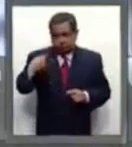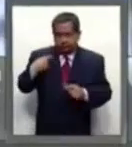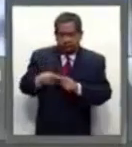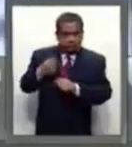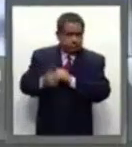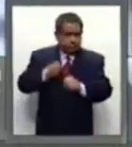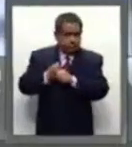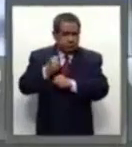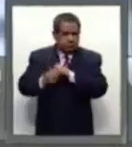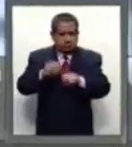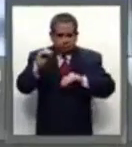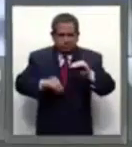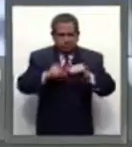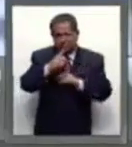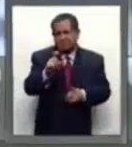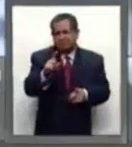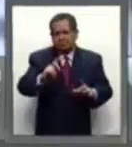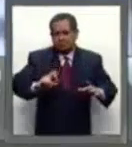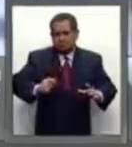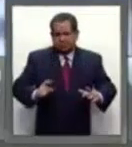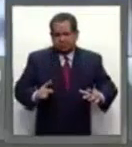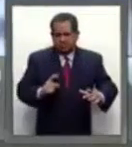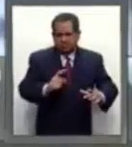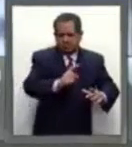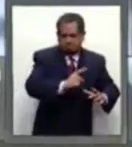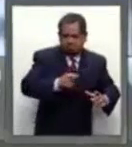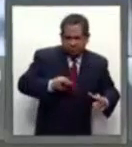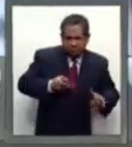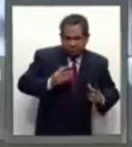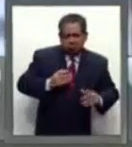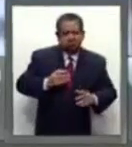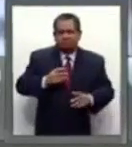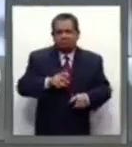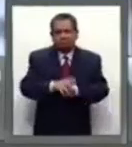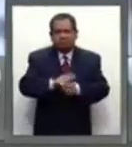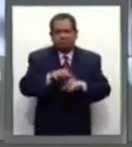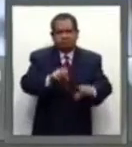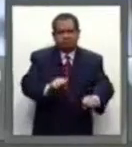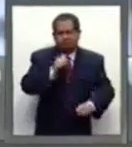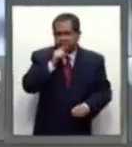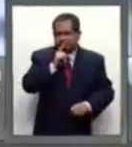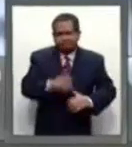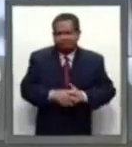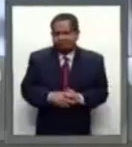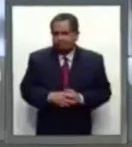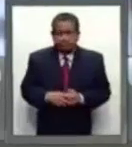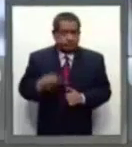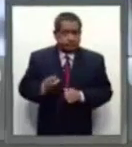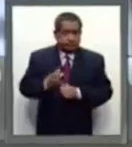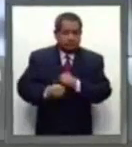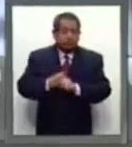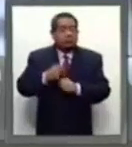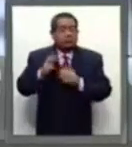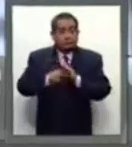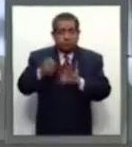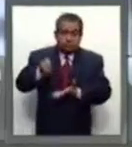aprobado recursos para instalar bebederos en los planteles escolares, estos han sido insuficientes. En este año, nuevamente